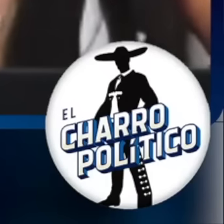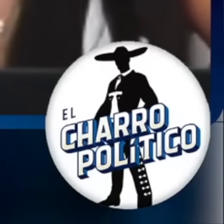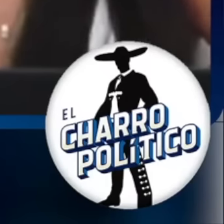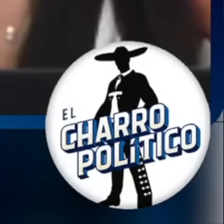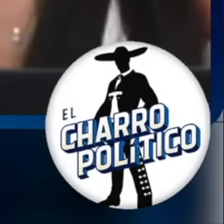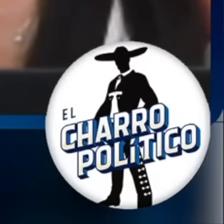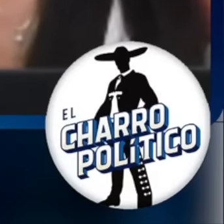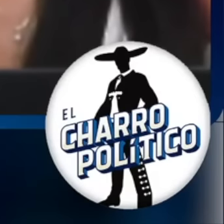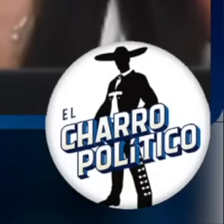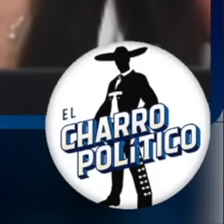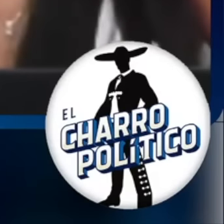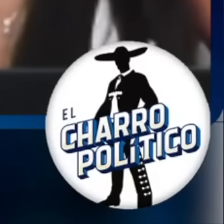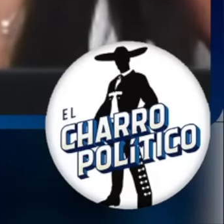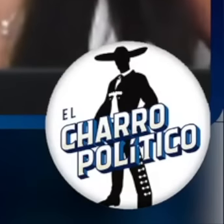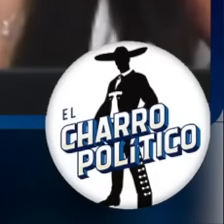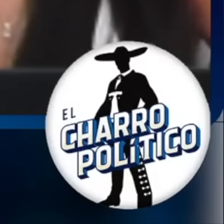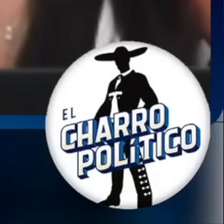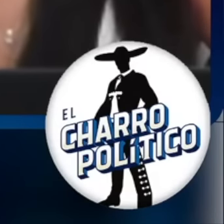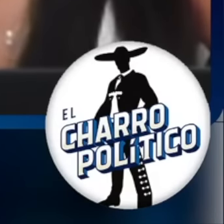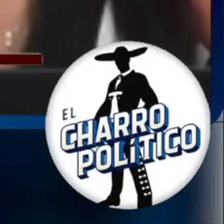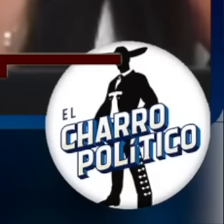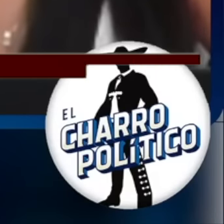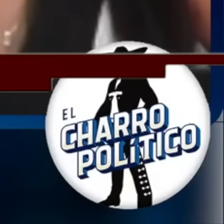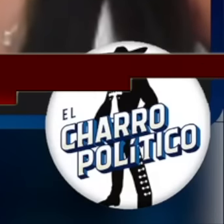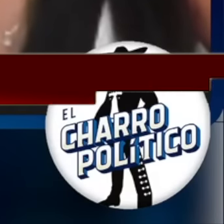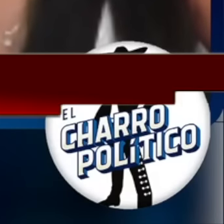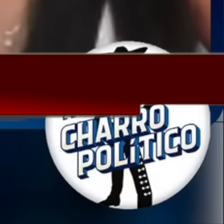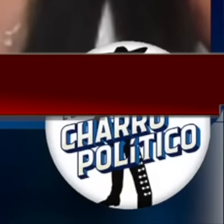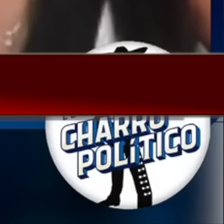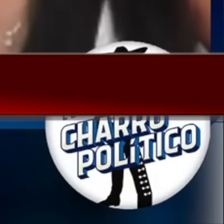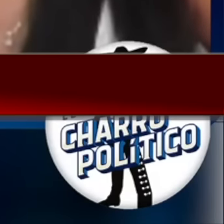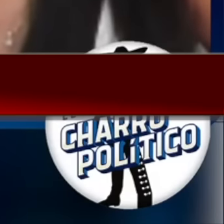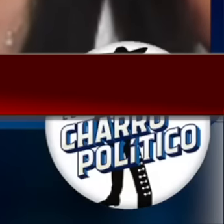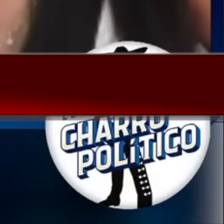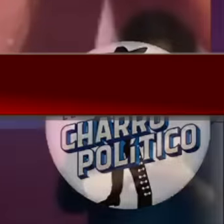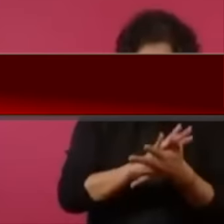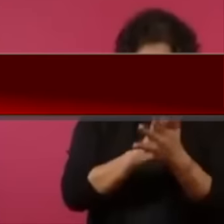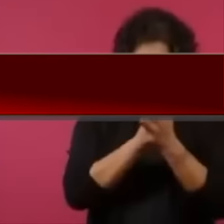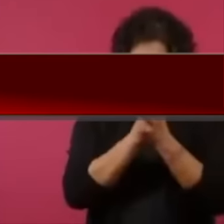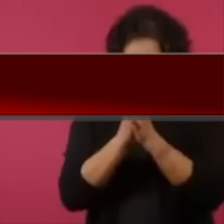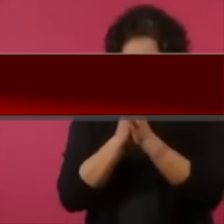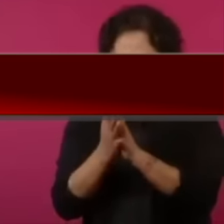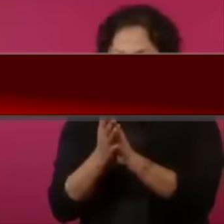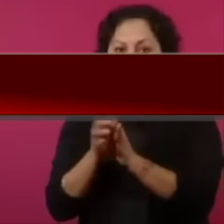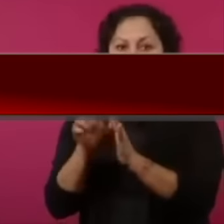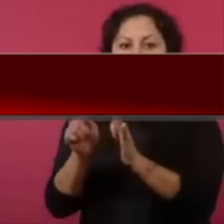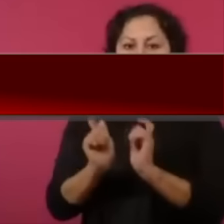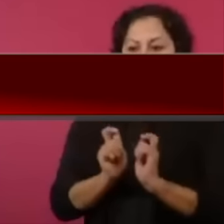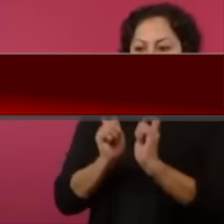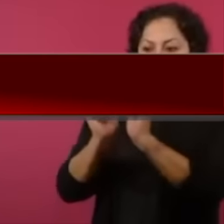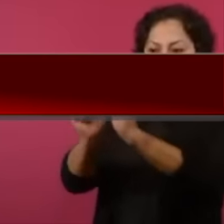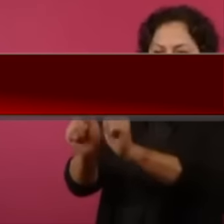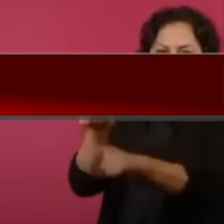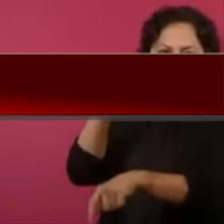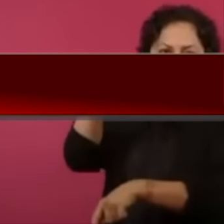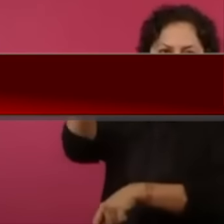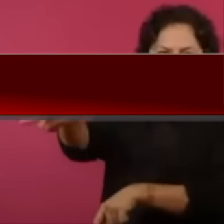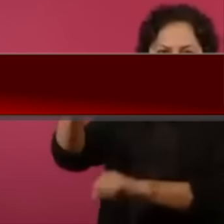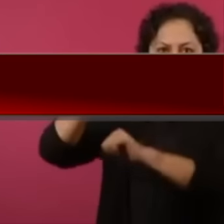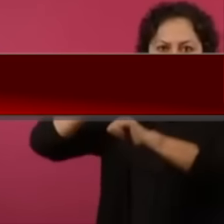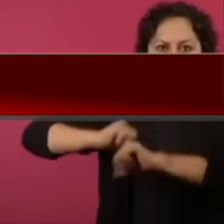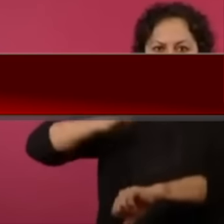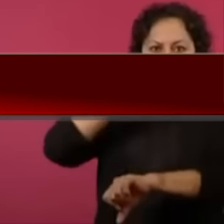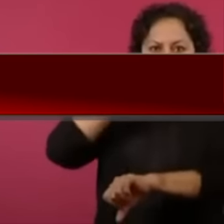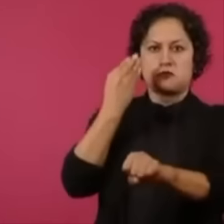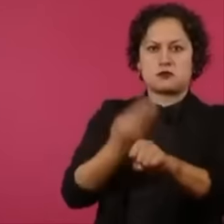Vamos a escuchar. Ella es la dirigente. Desde que le entregué en el